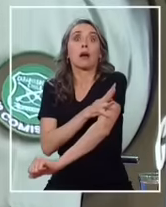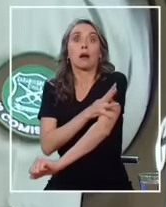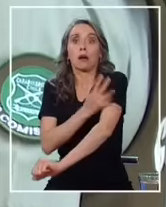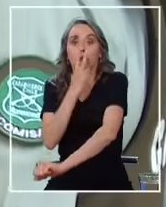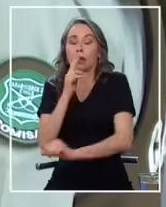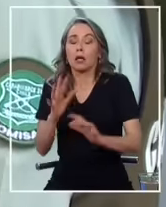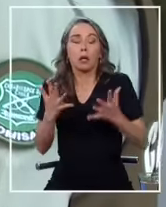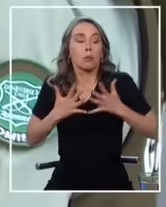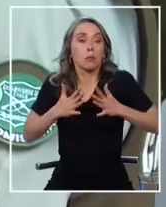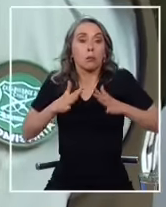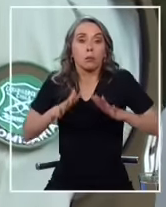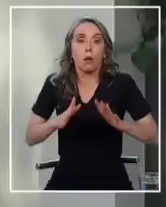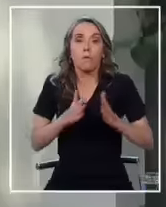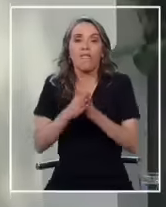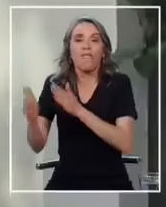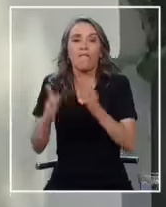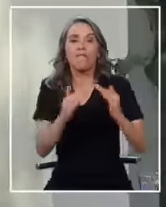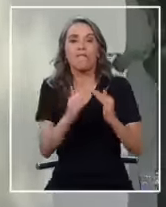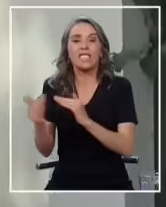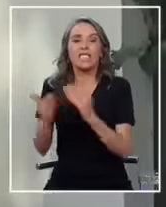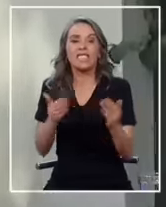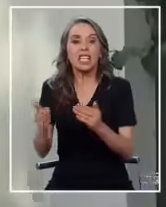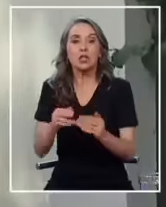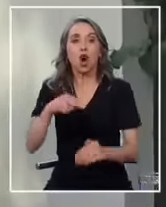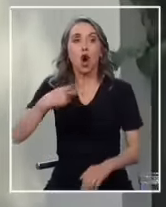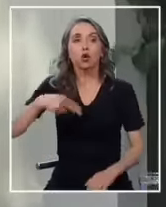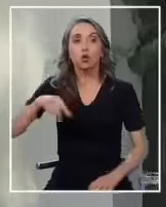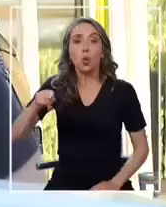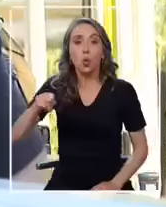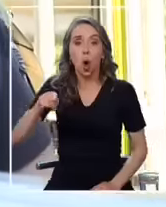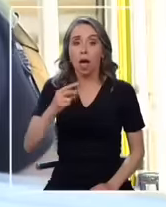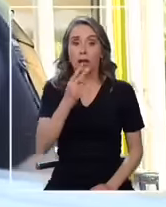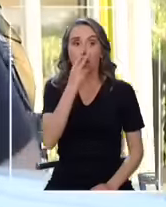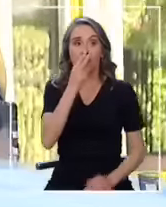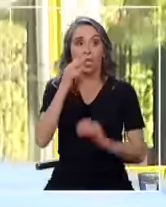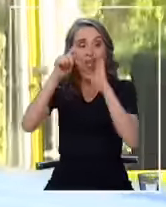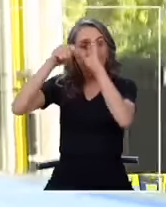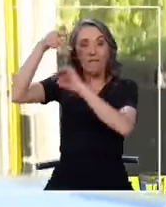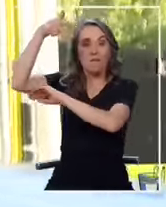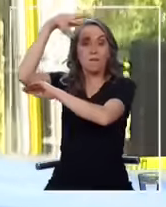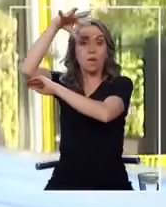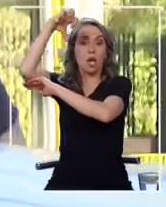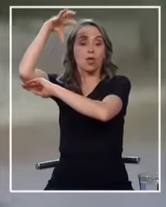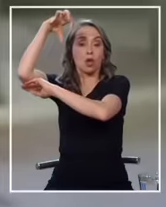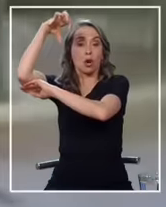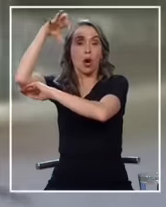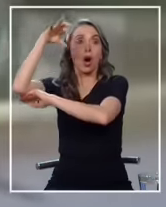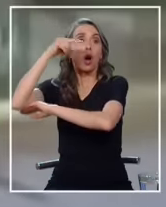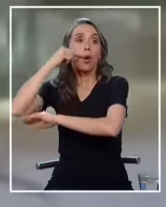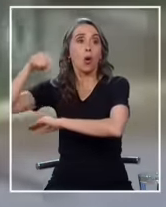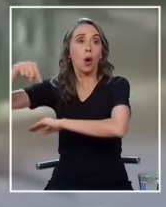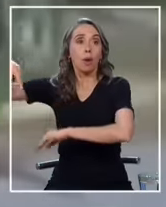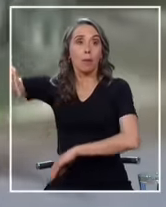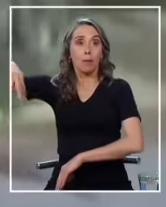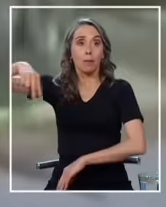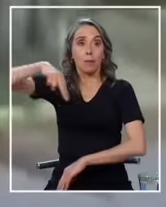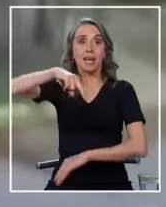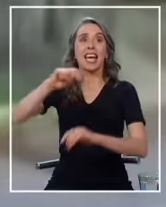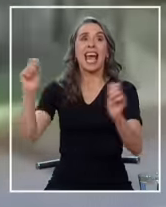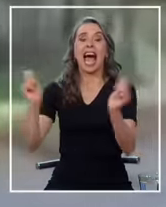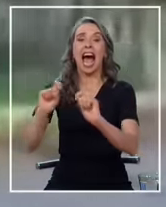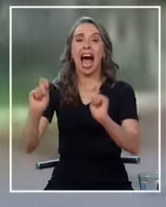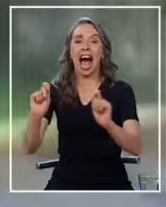mantiene consternados a vecinos de Ñuñoa. Este es uno de los videos que son investigados. Mostraría el momento en que personal de